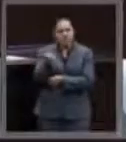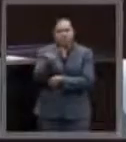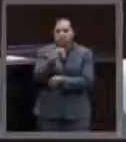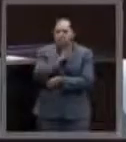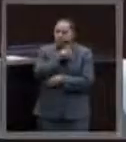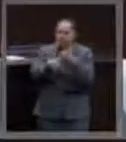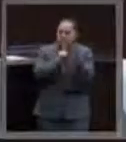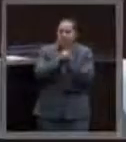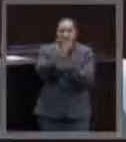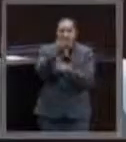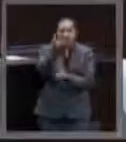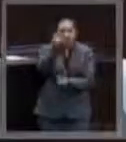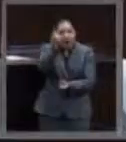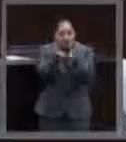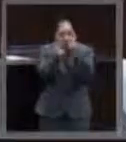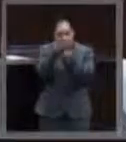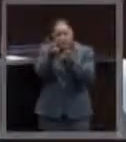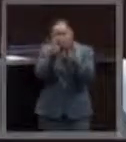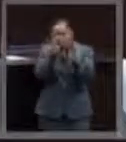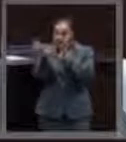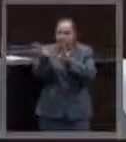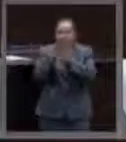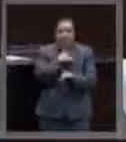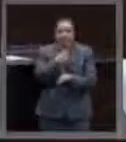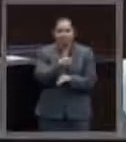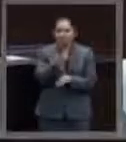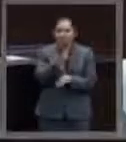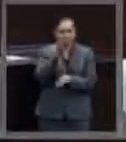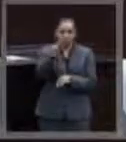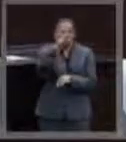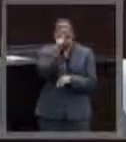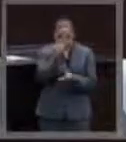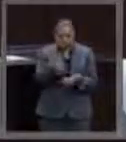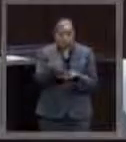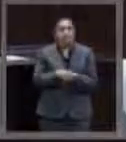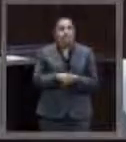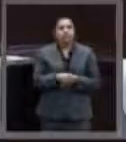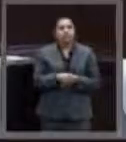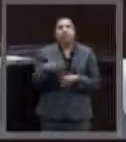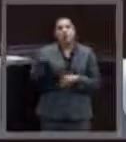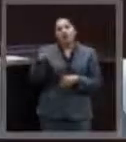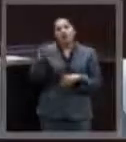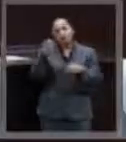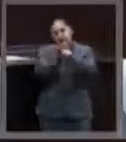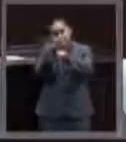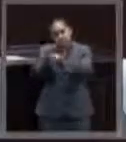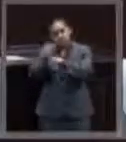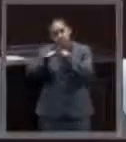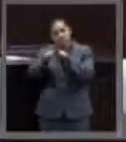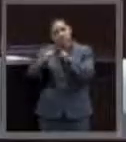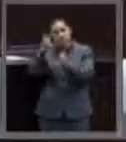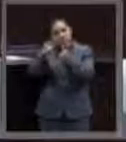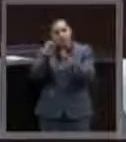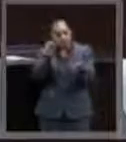inconsistencias que aquel estado que se quiera oponer a esta ley encontraba una puerta a través de una controversia